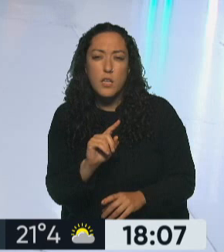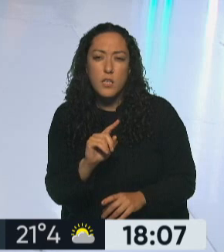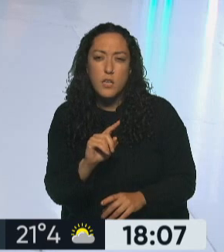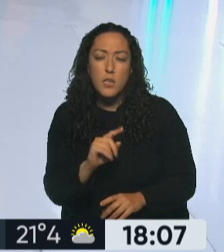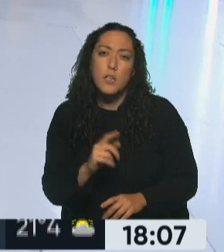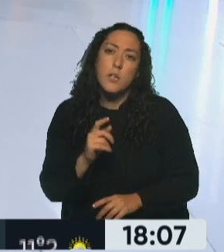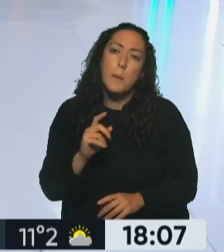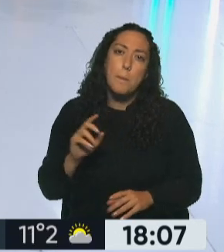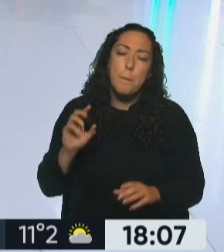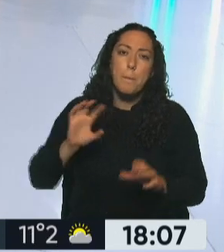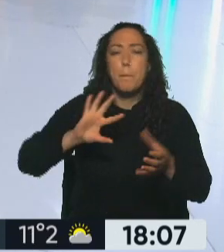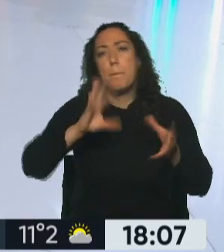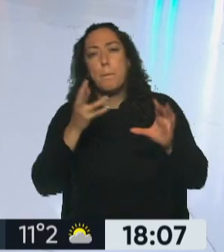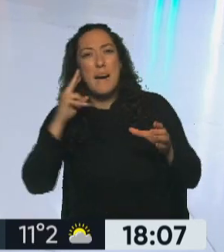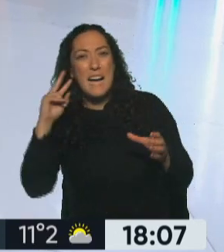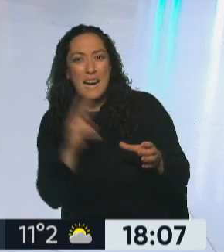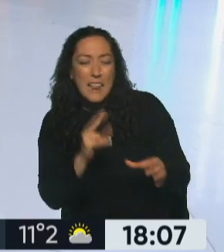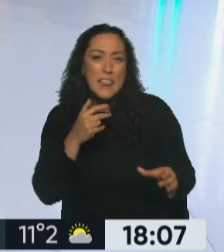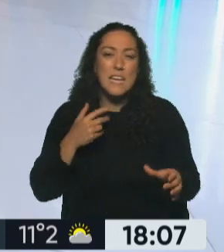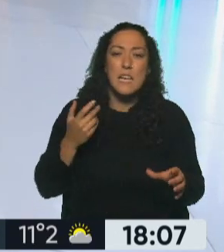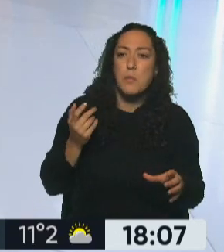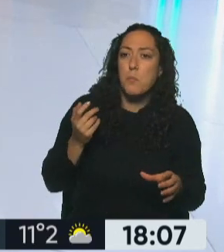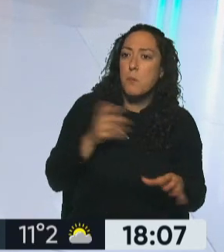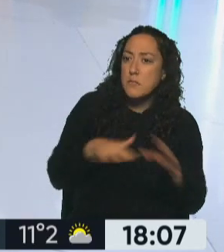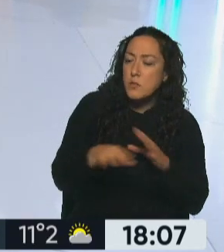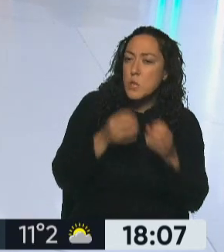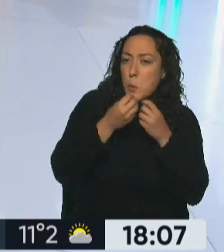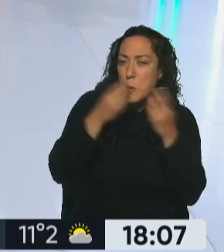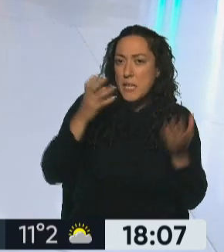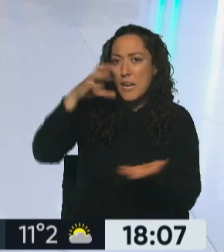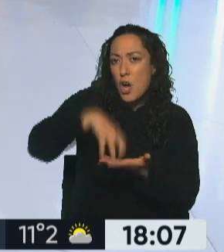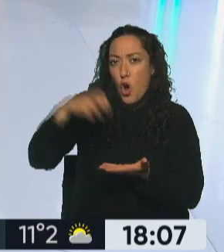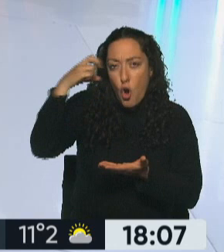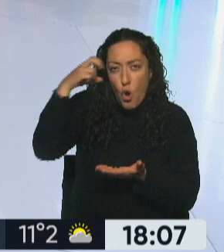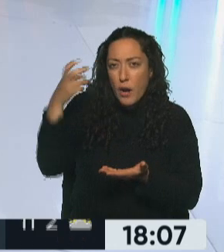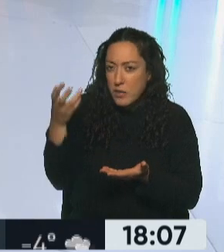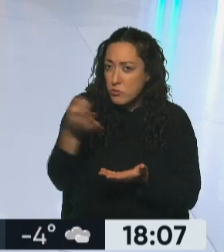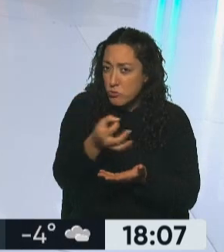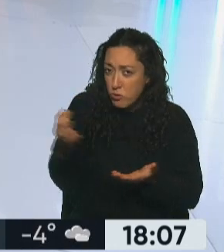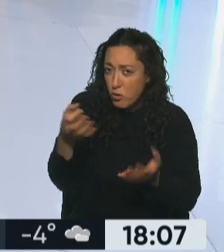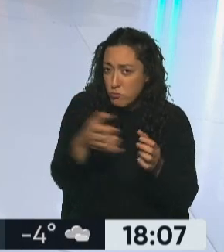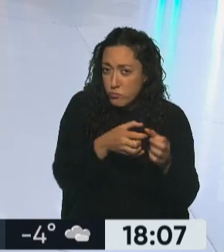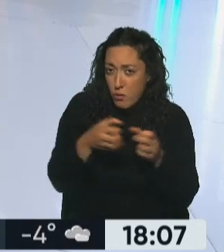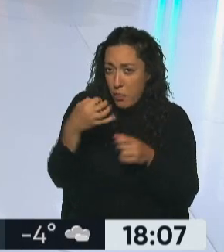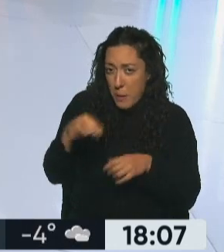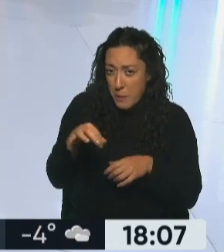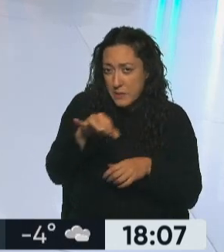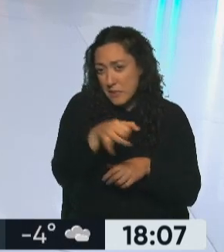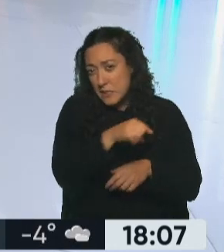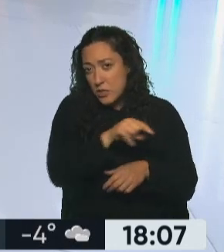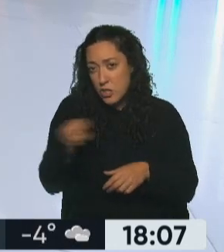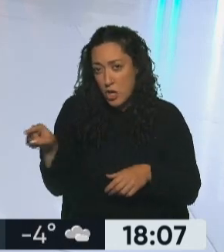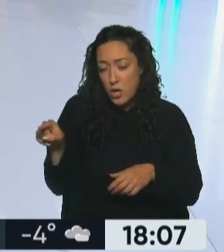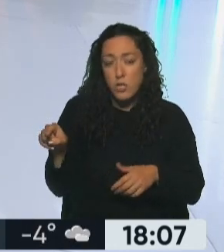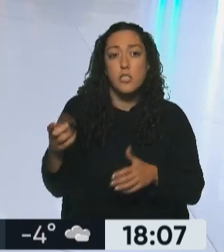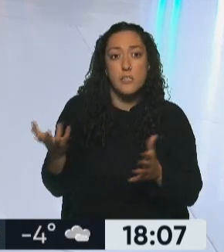Cualquier paradigma, cualquier hecho, ¿tiene que pasar por el Congreso o me equivoco, Raúl? ¿Cómo te va, Horacio? Y